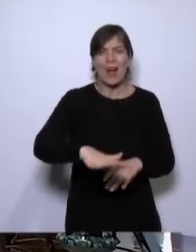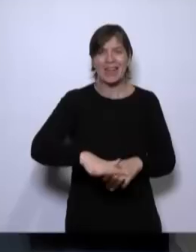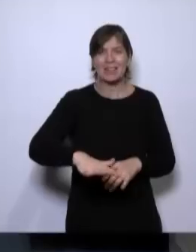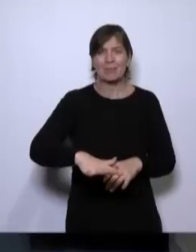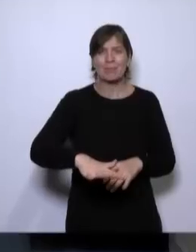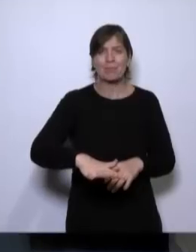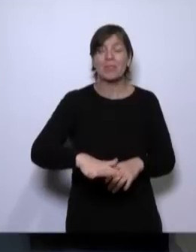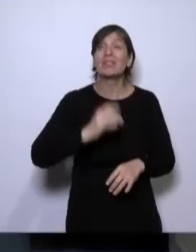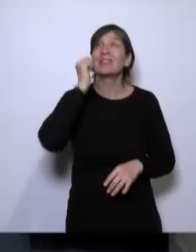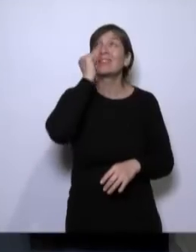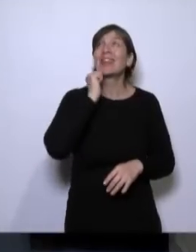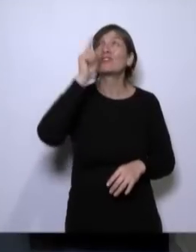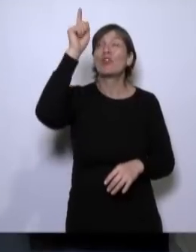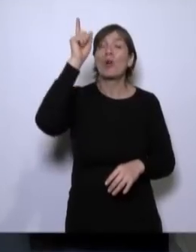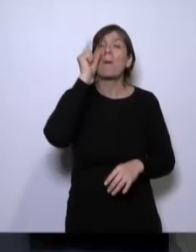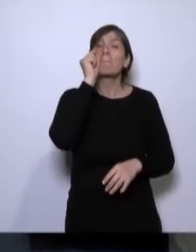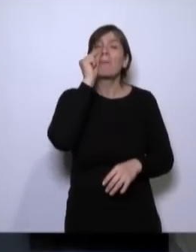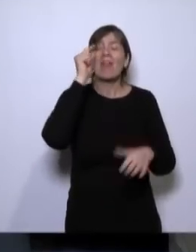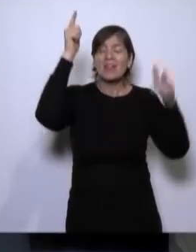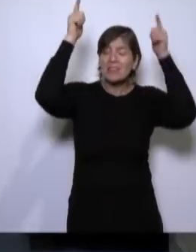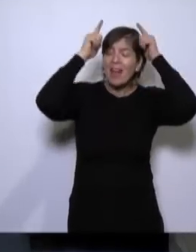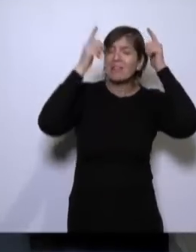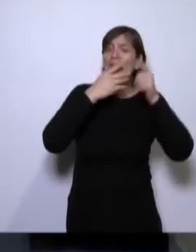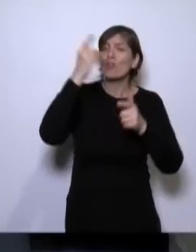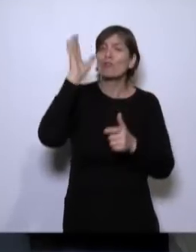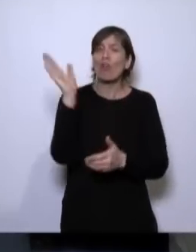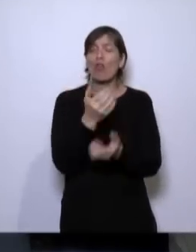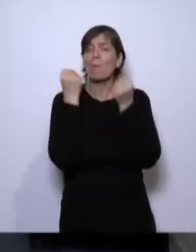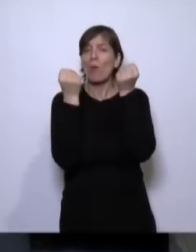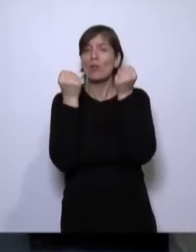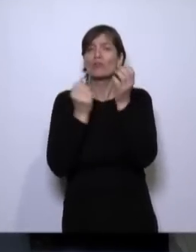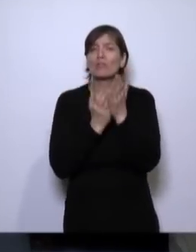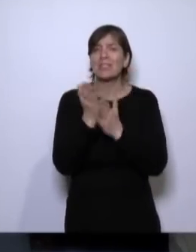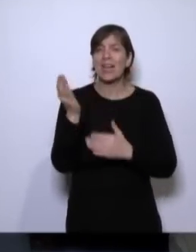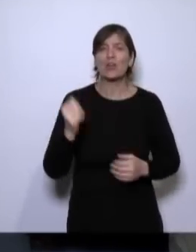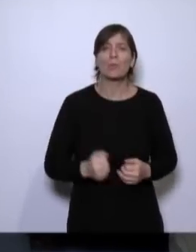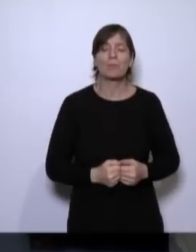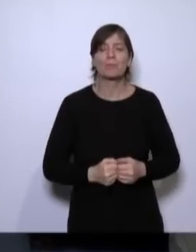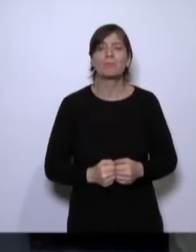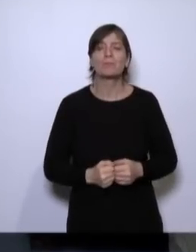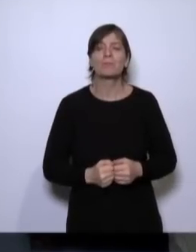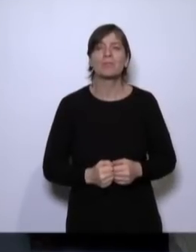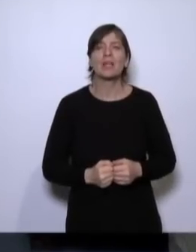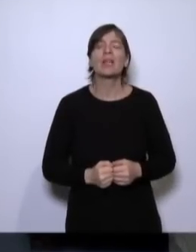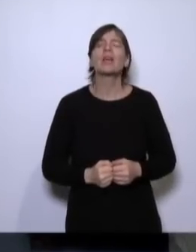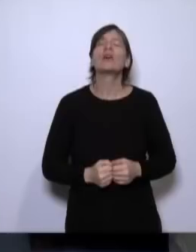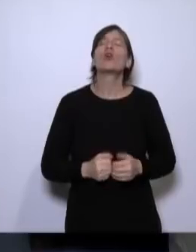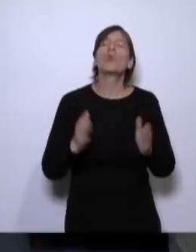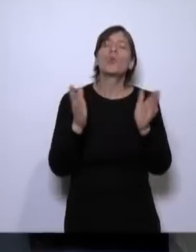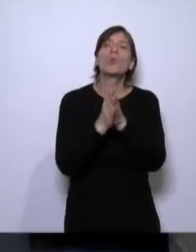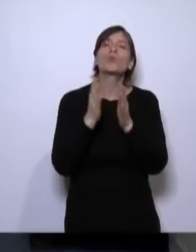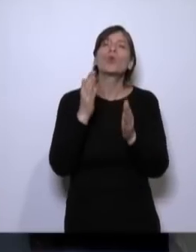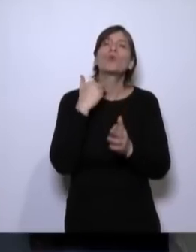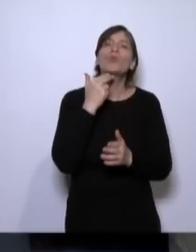lugar, Señor, Padre Santo, Dios Todopoderoso y Eterno, que con tu